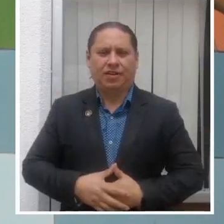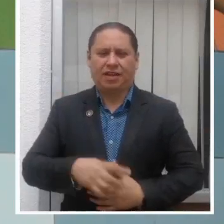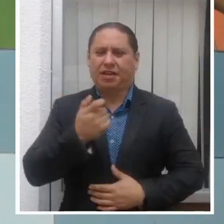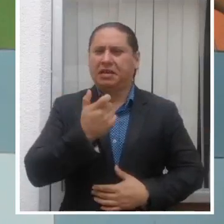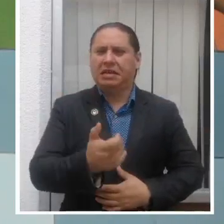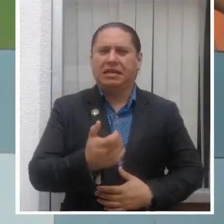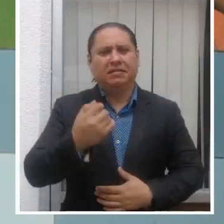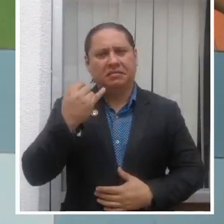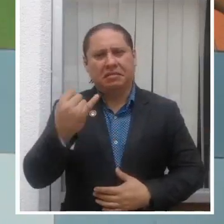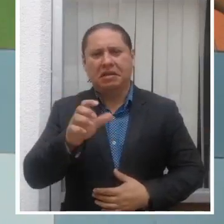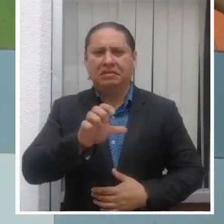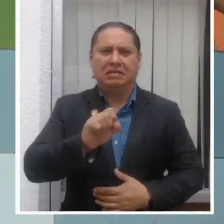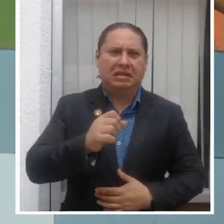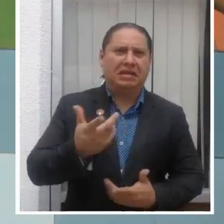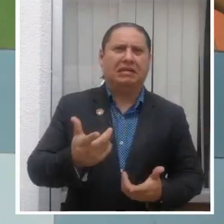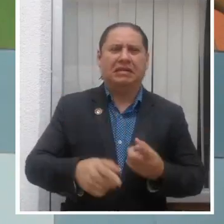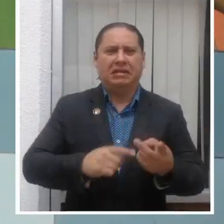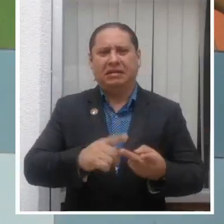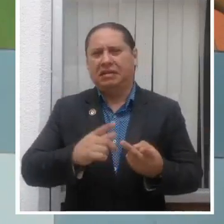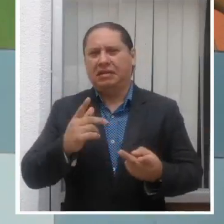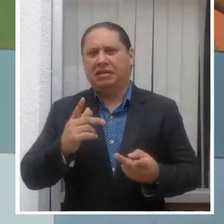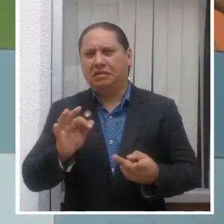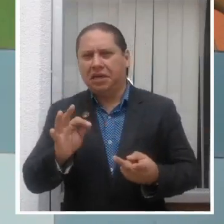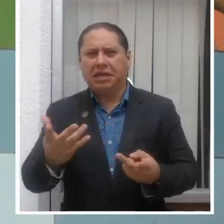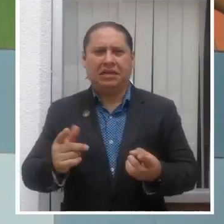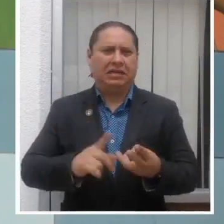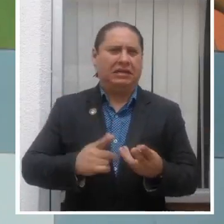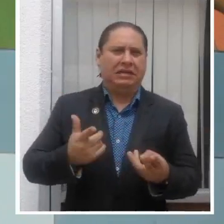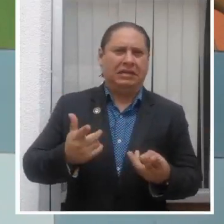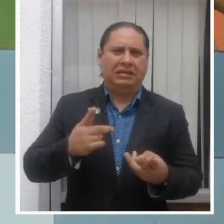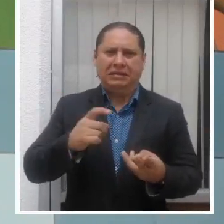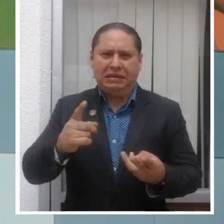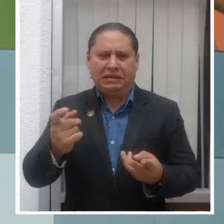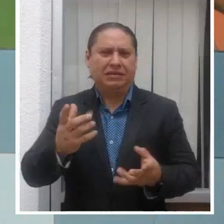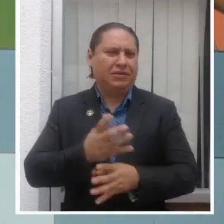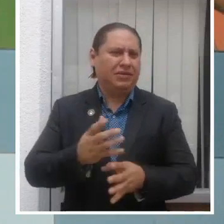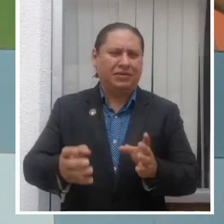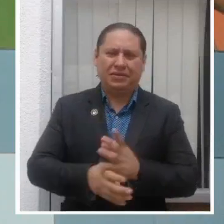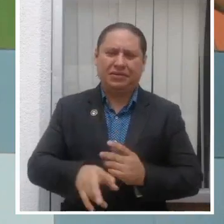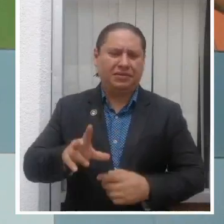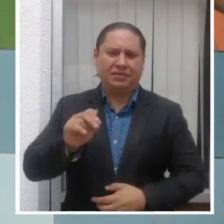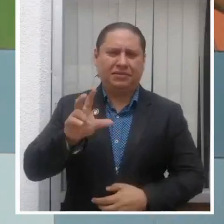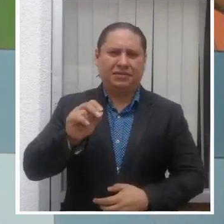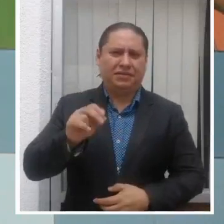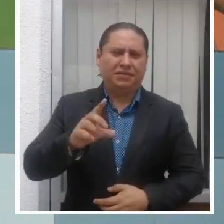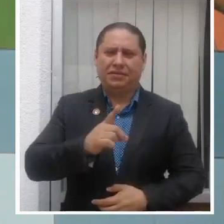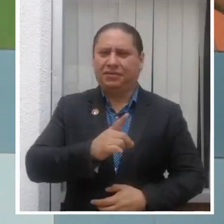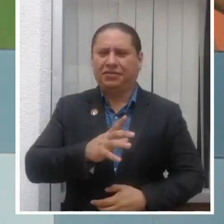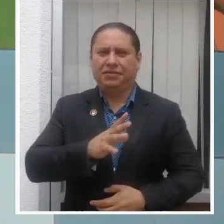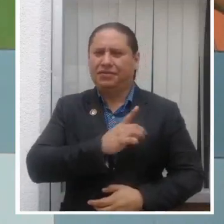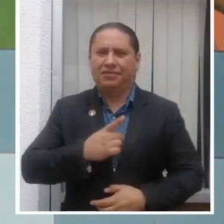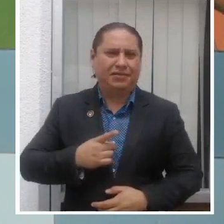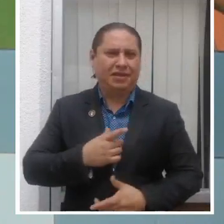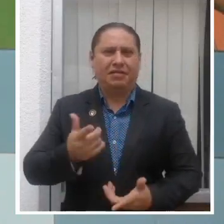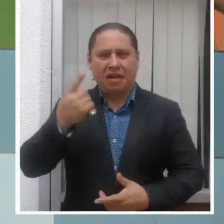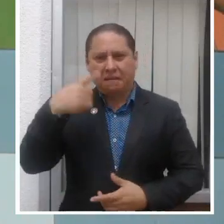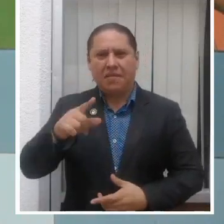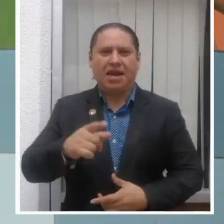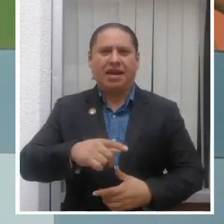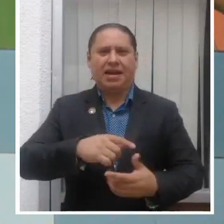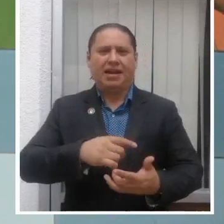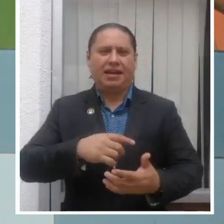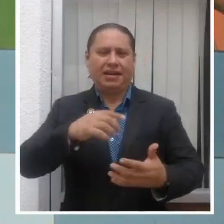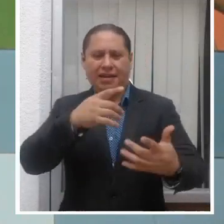que costaba 60 pesos, decía el diputado Bonifaz. No debe de haber costo para la literatura.